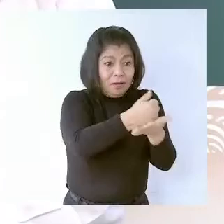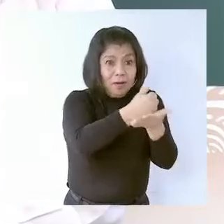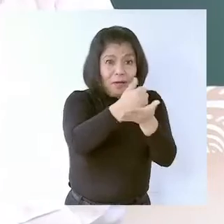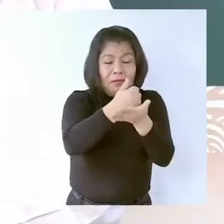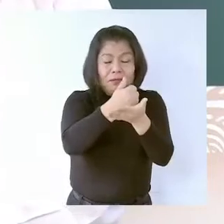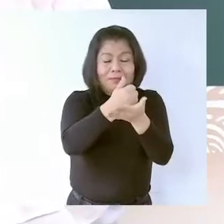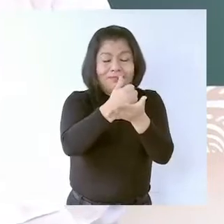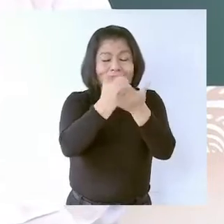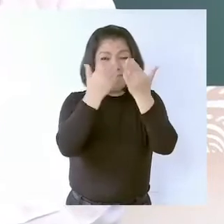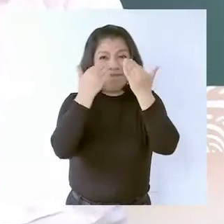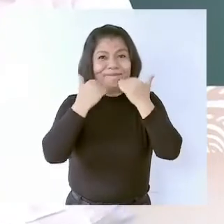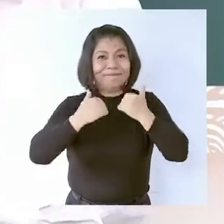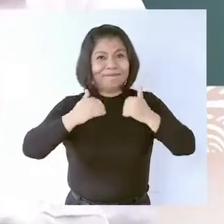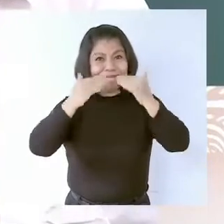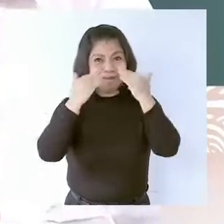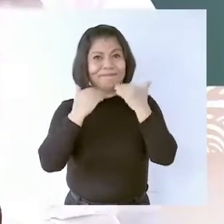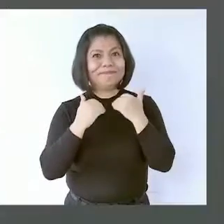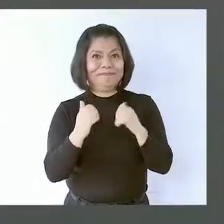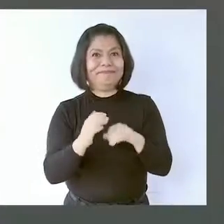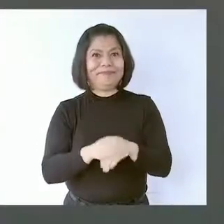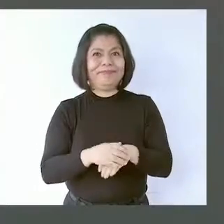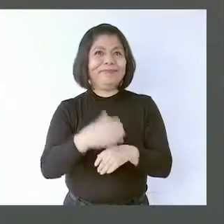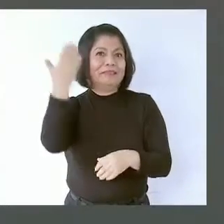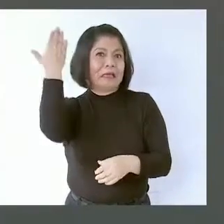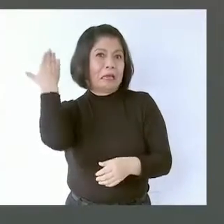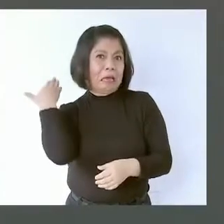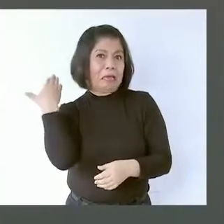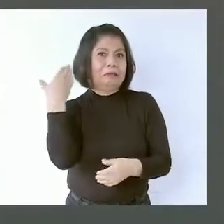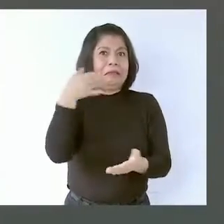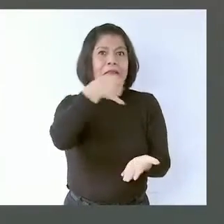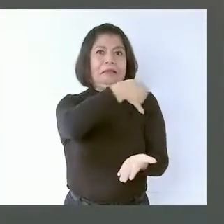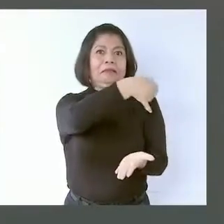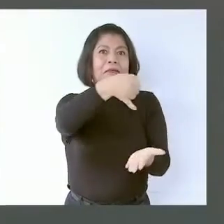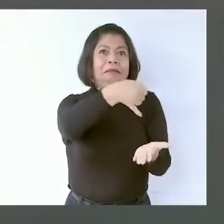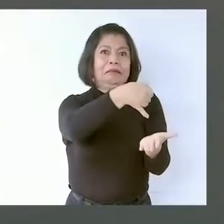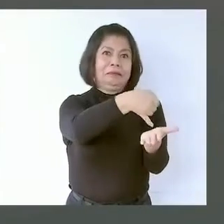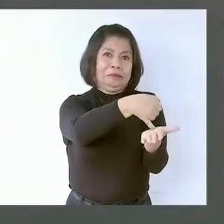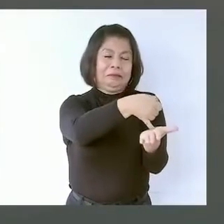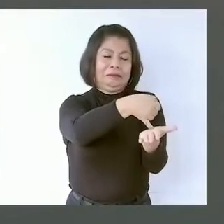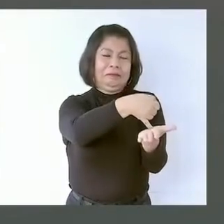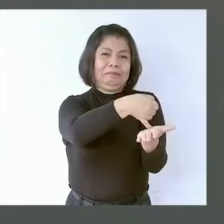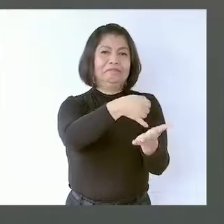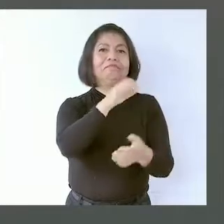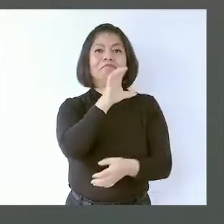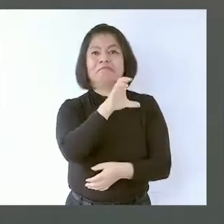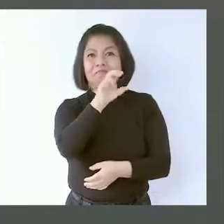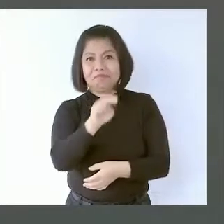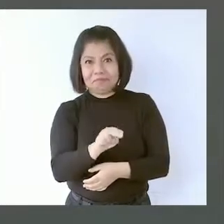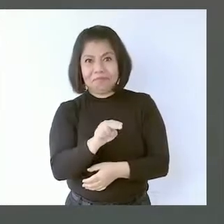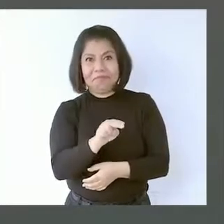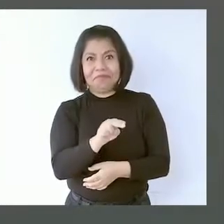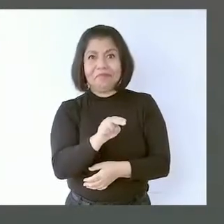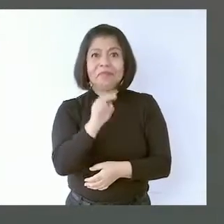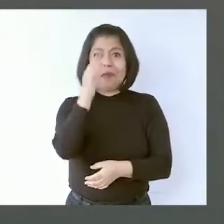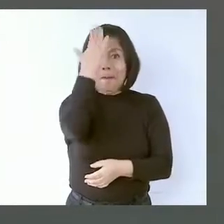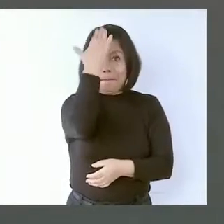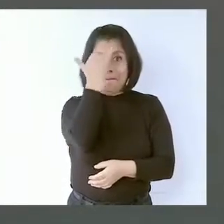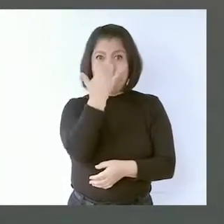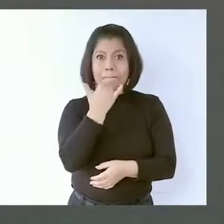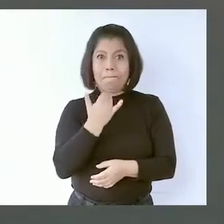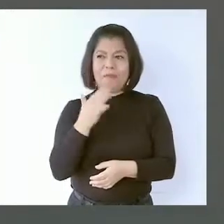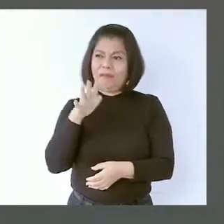como una isla, Cancún y la Riviera Maya, porque en el resto de los